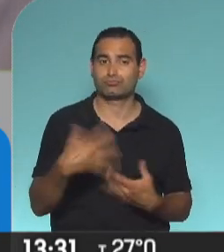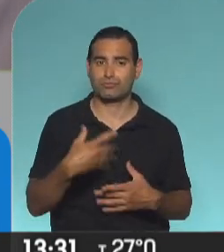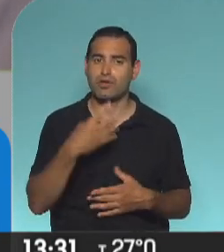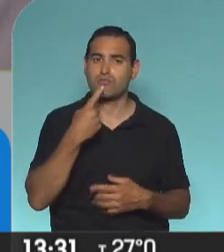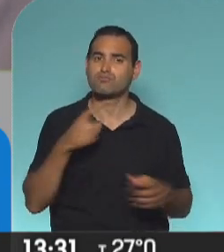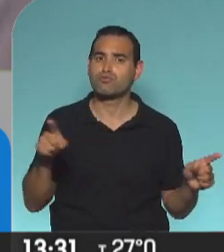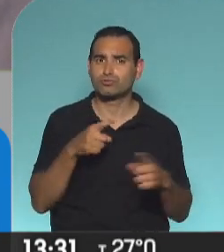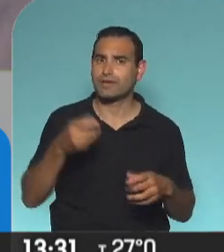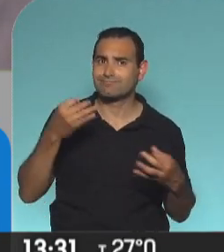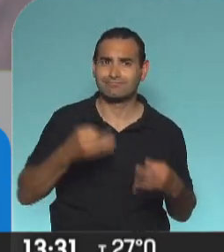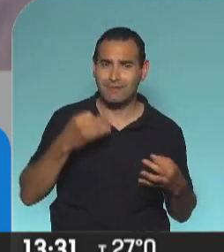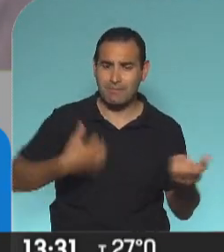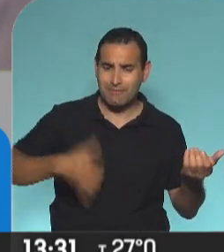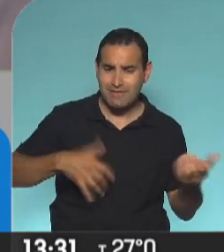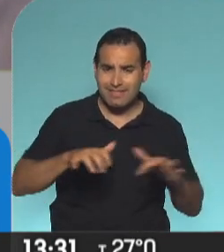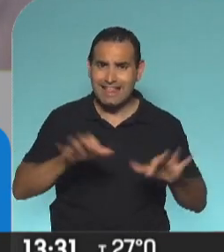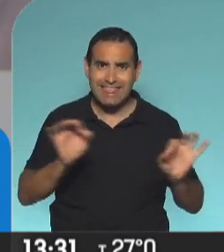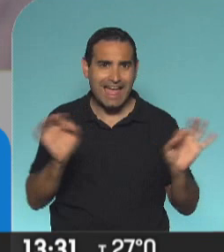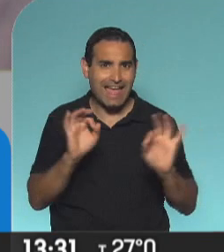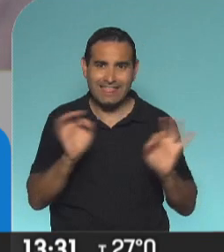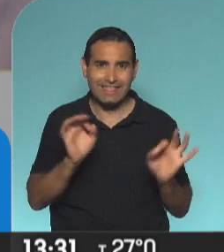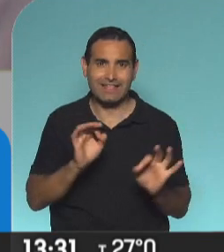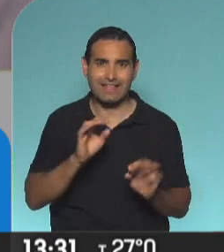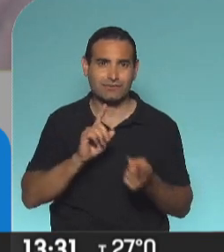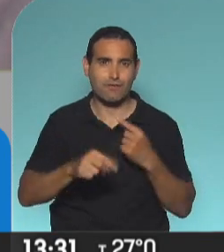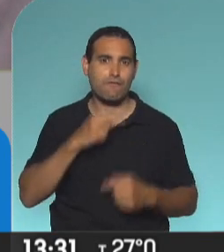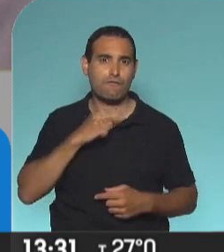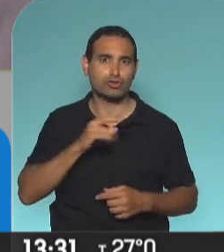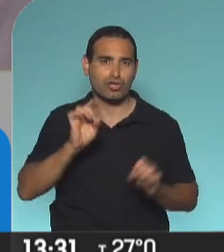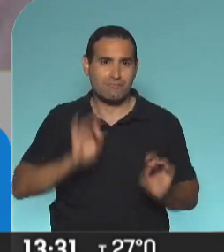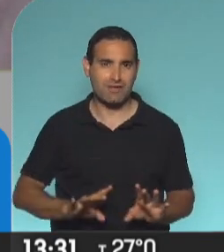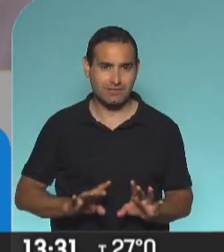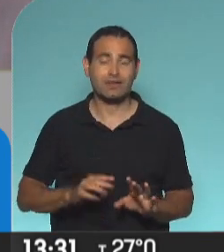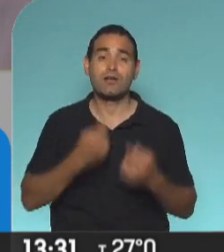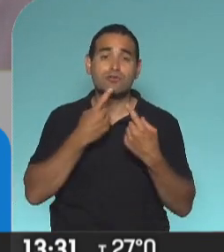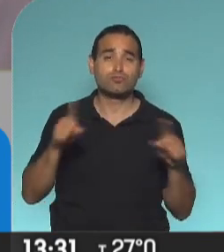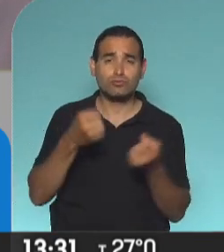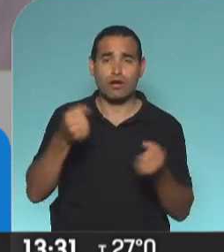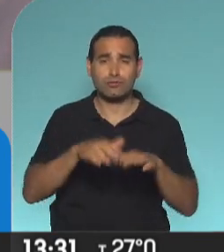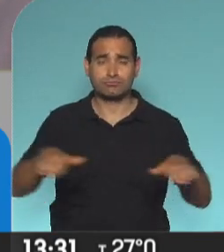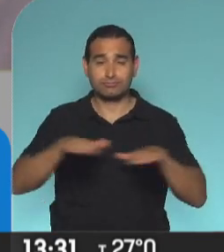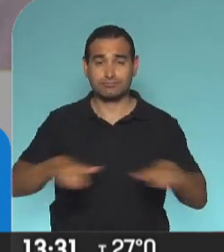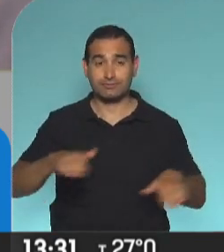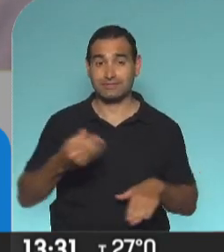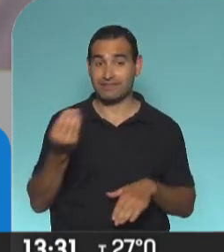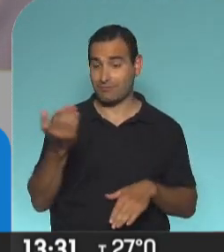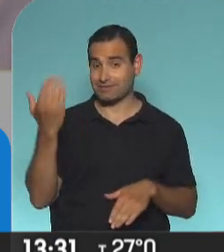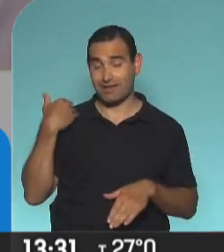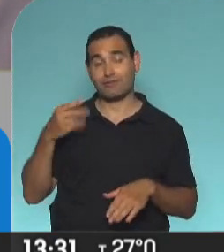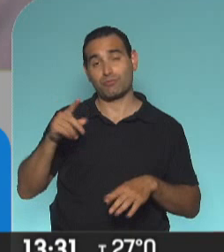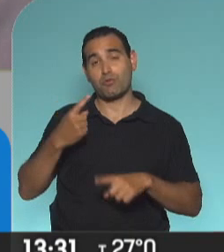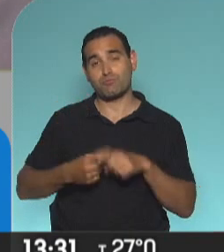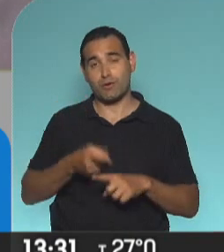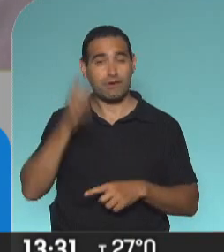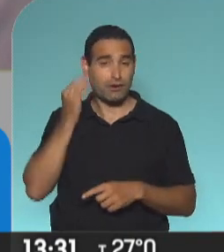buena música sin instrumentos y con muchísimo humor. Este recital o este autoconcierto estaba programado para el sábado pasado por el fallecimiento